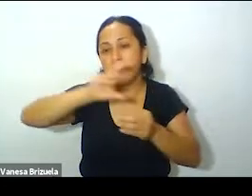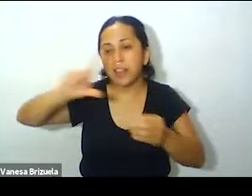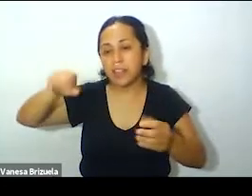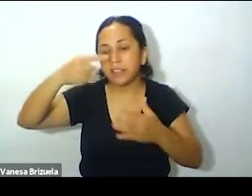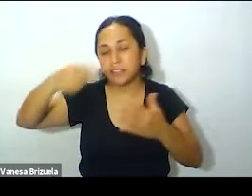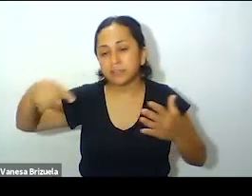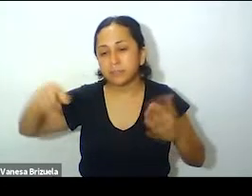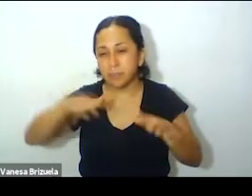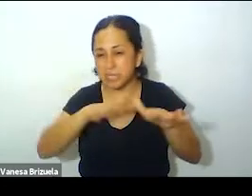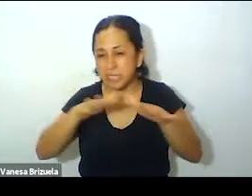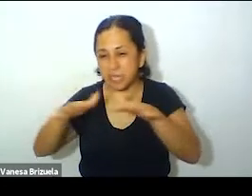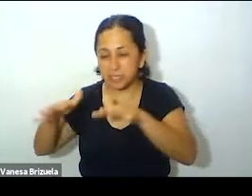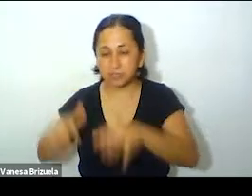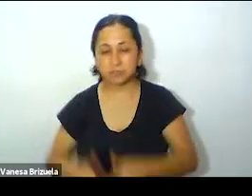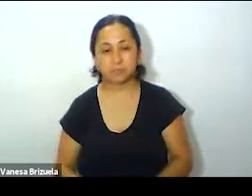familia muy grande.